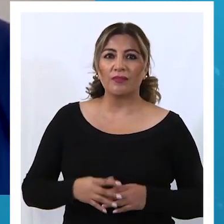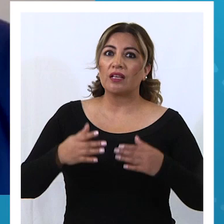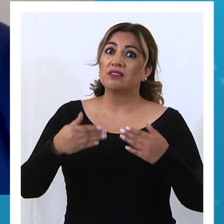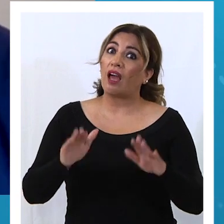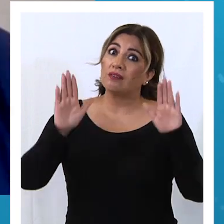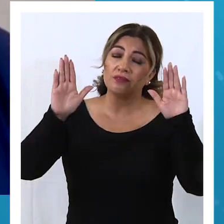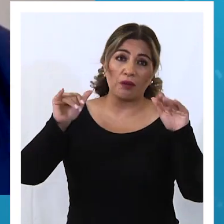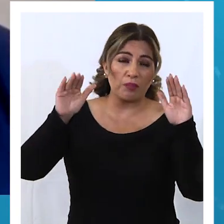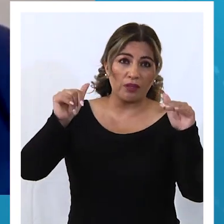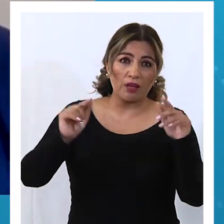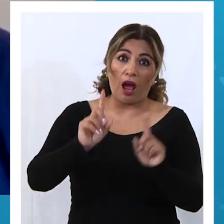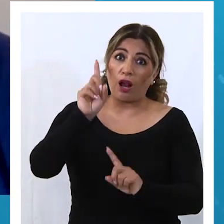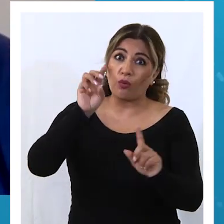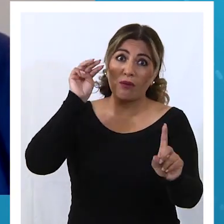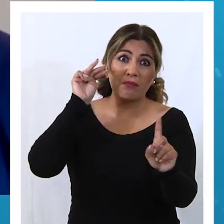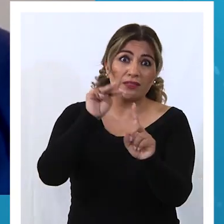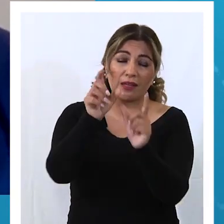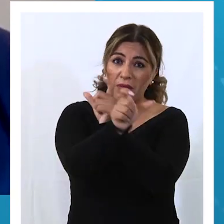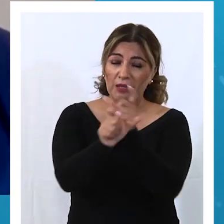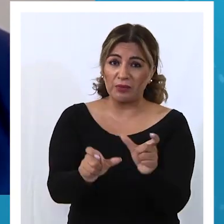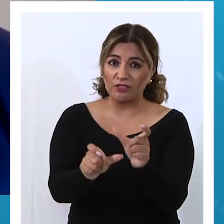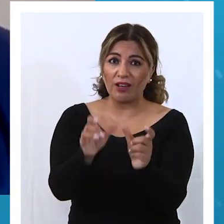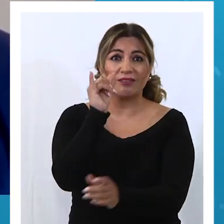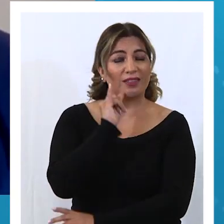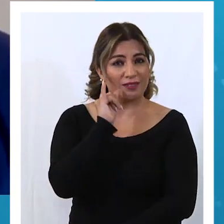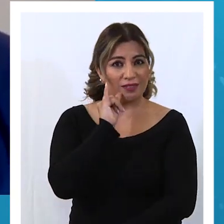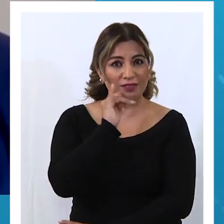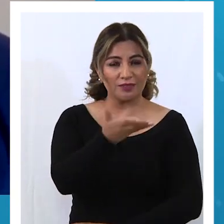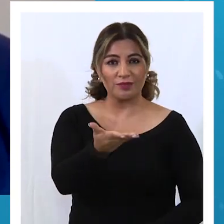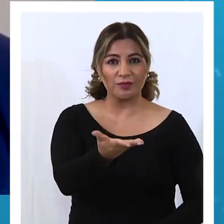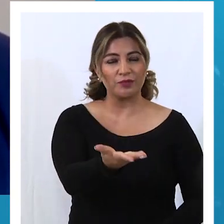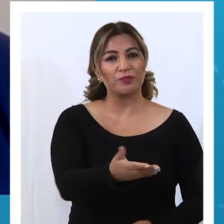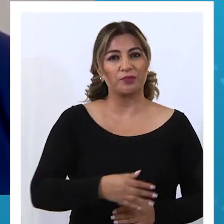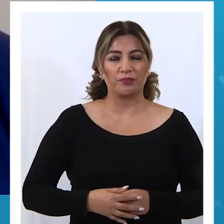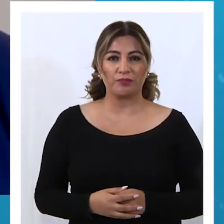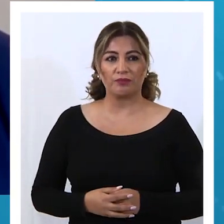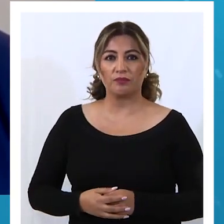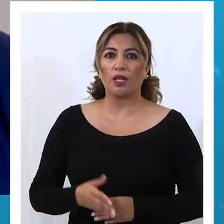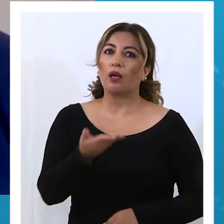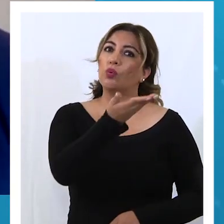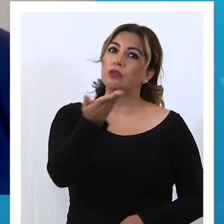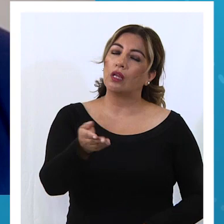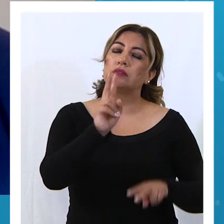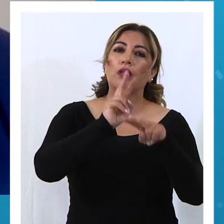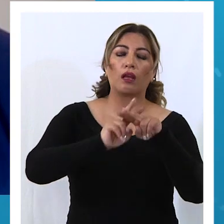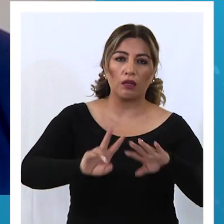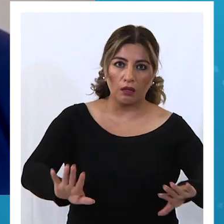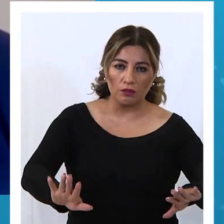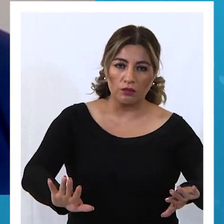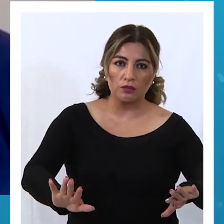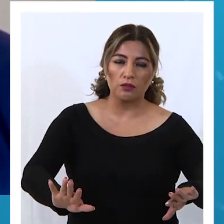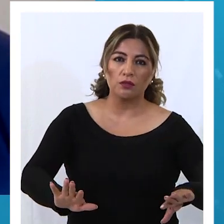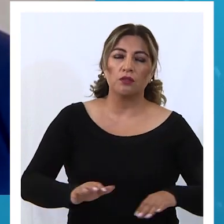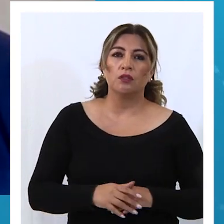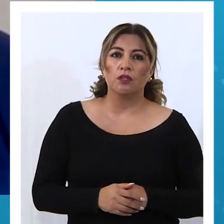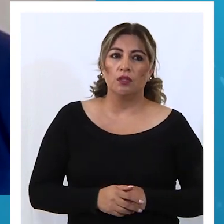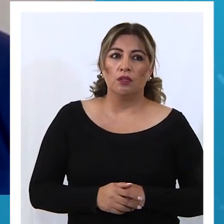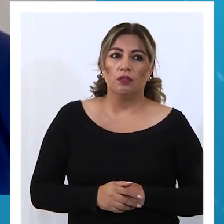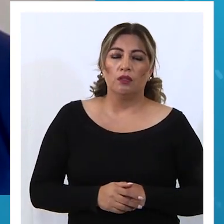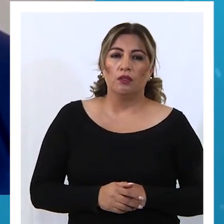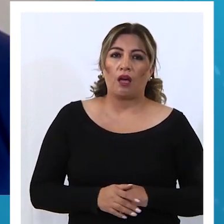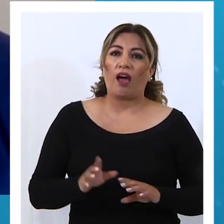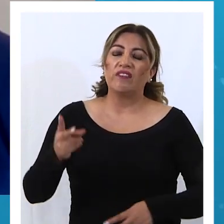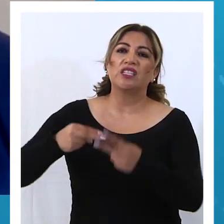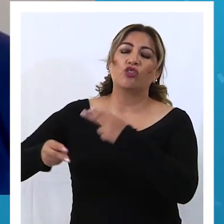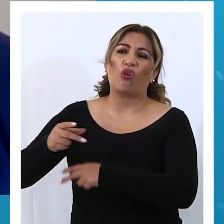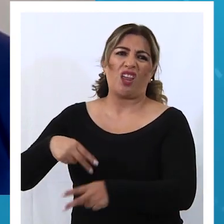ya tenemos que despedirnos. ¿Algún mensaje para la gente de Iquique? Que esté tranquila, que uno escucha